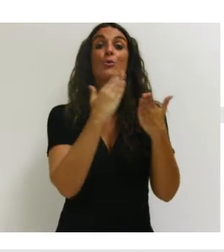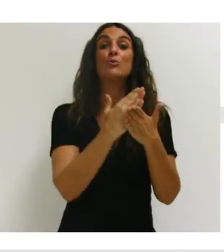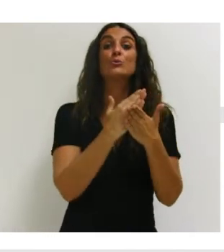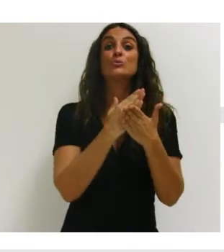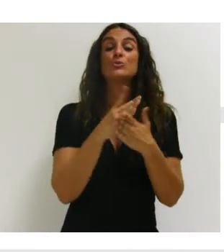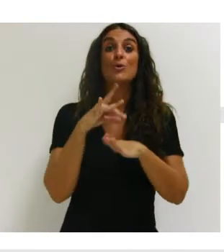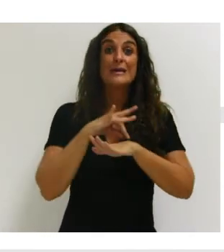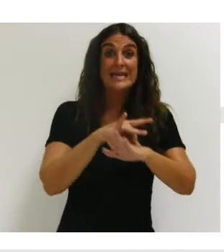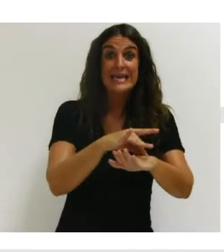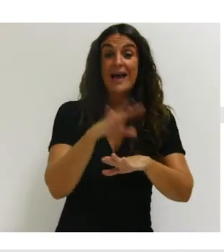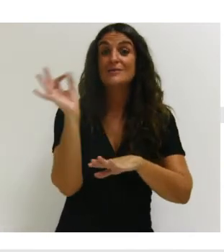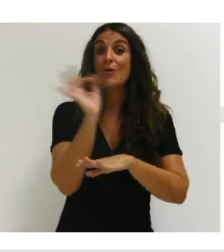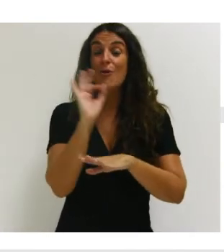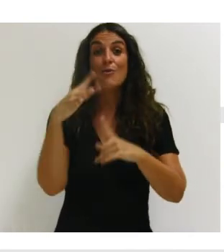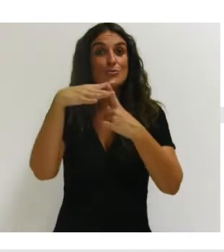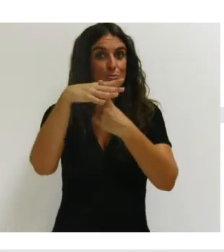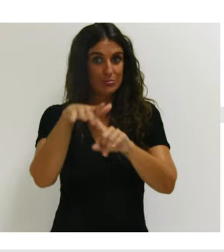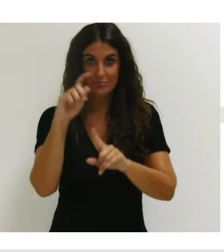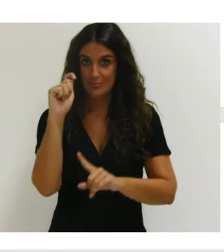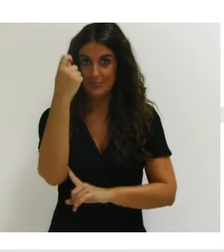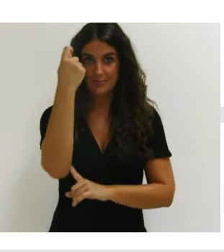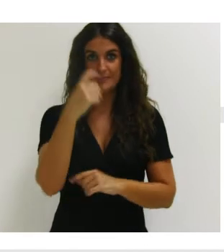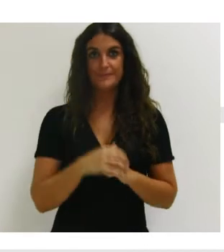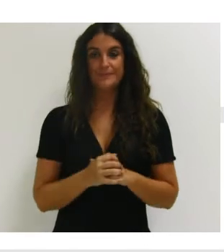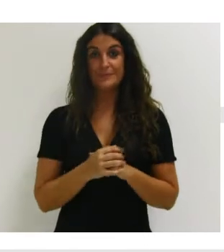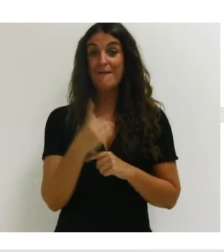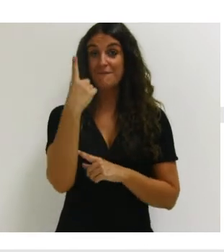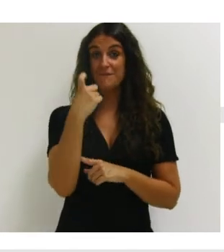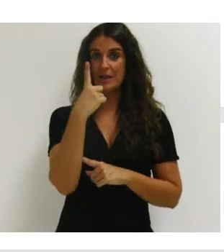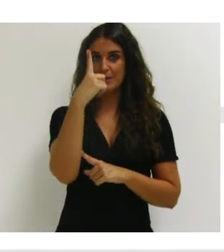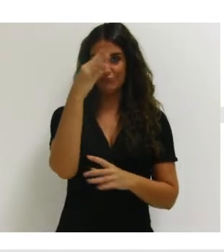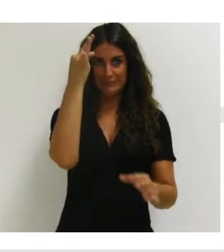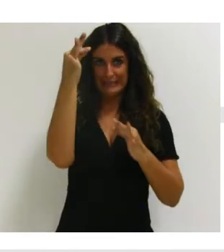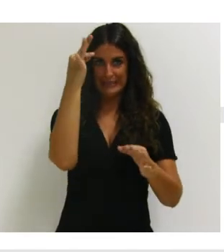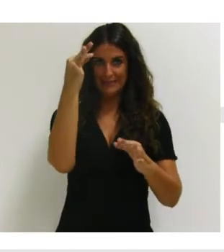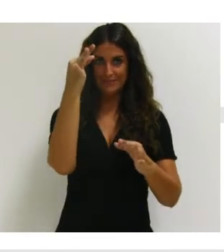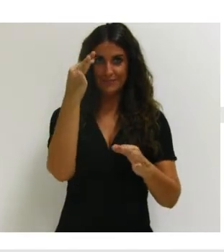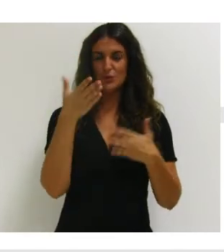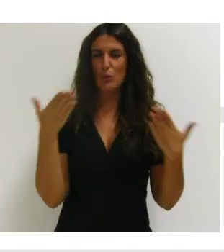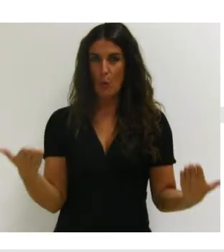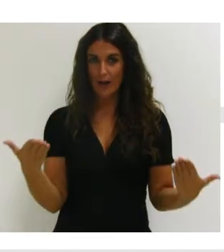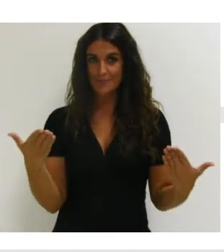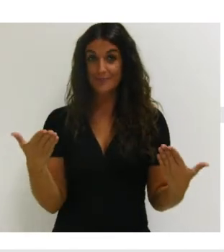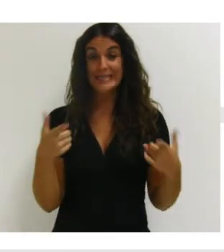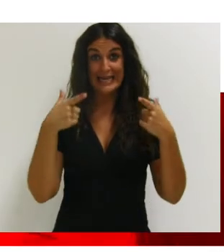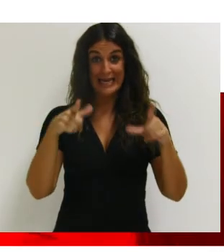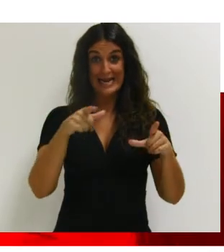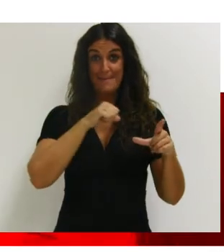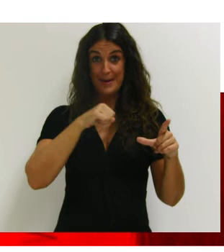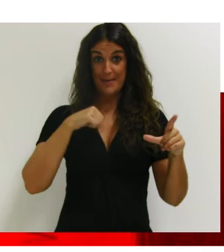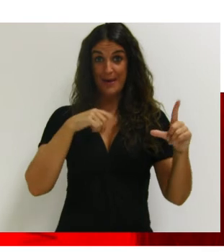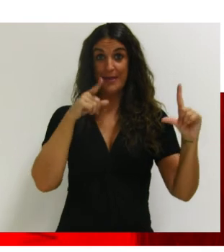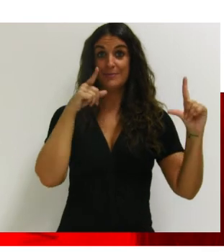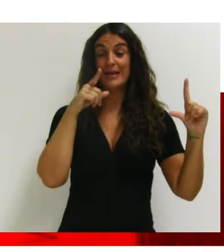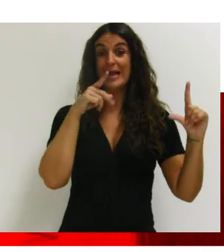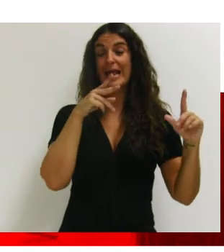cursos, guías o casos de éxito. Nos falta un detalle, el área privada. ¿Te acuerdas de que en